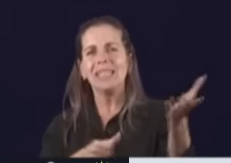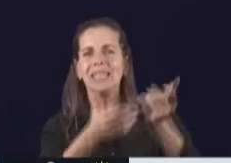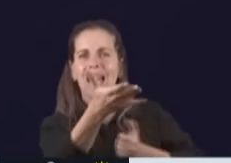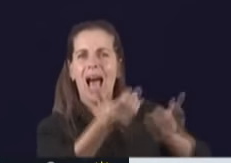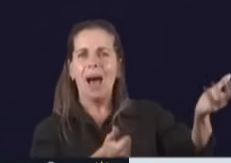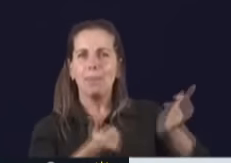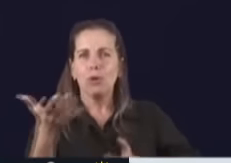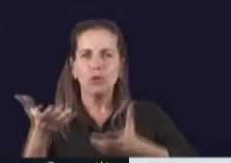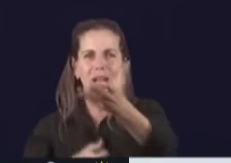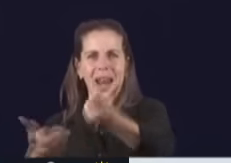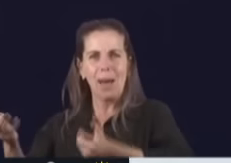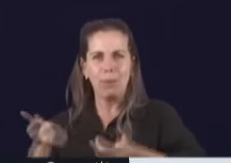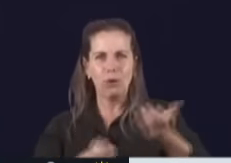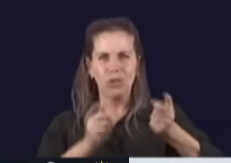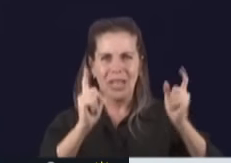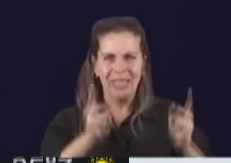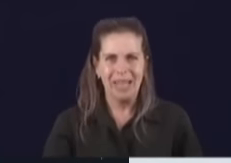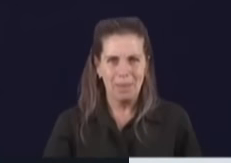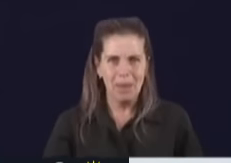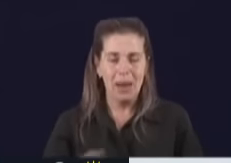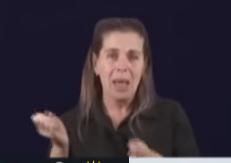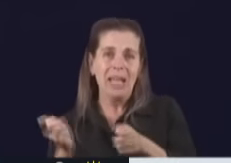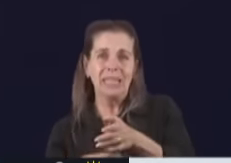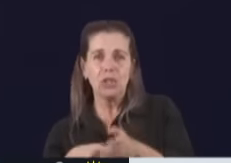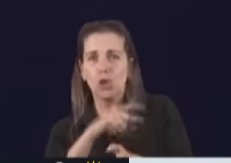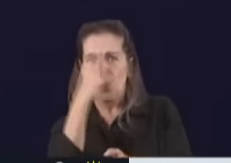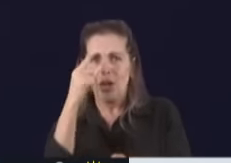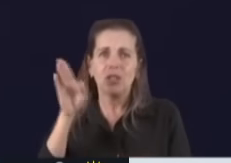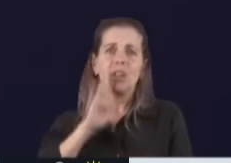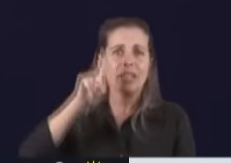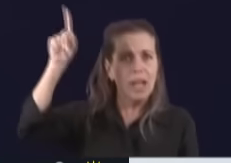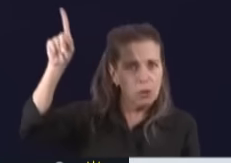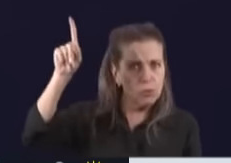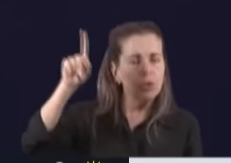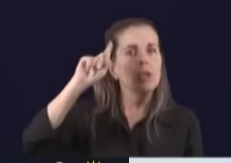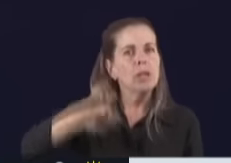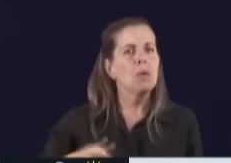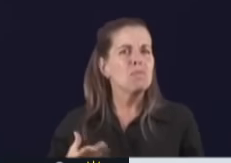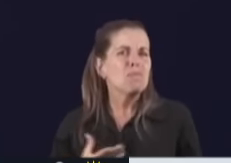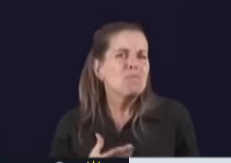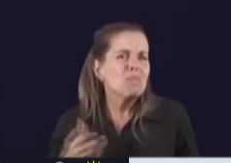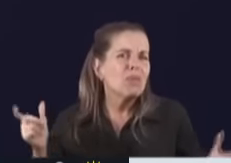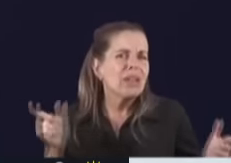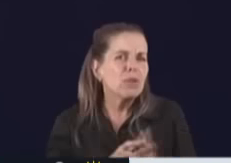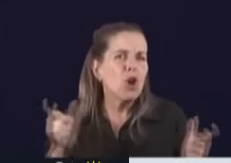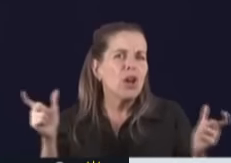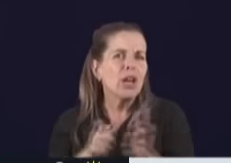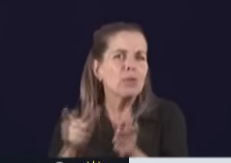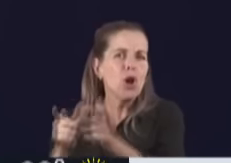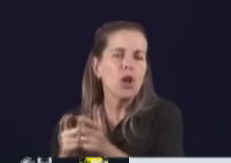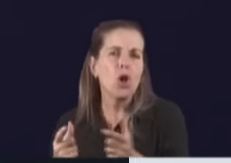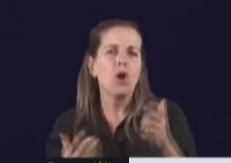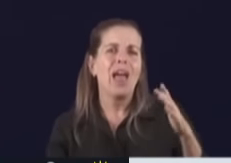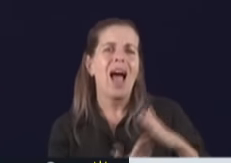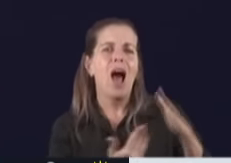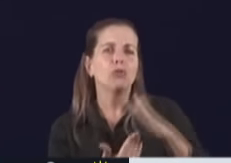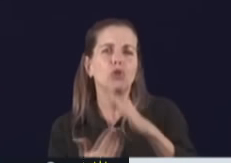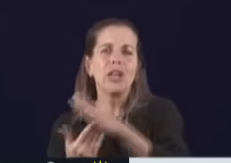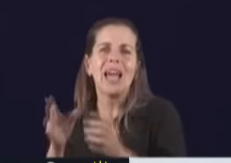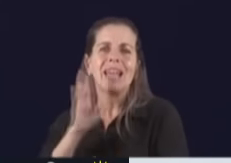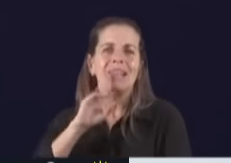de los Estados Unidos, además de los múltiples encuentros del presidente con empresarios y autoridades norteamericanas de la JP